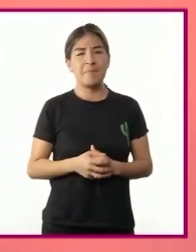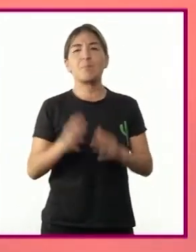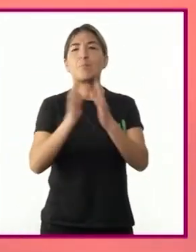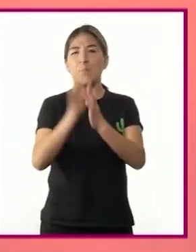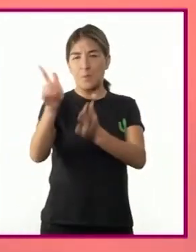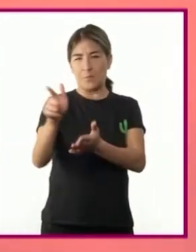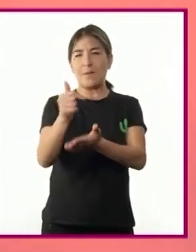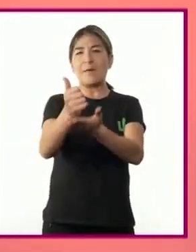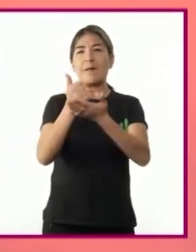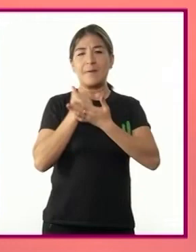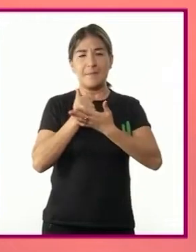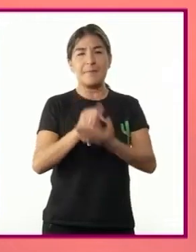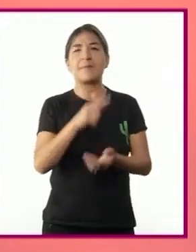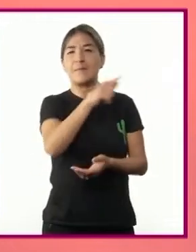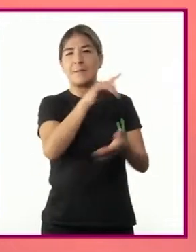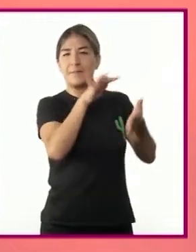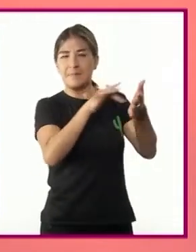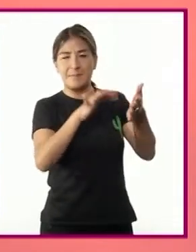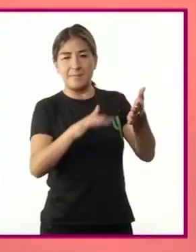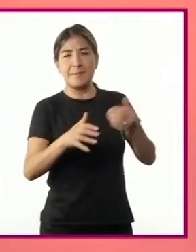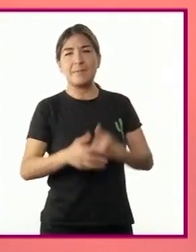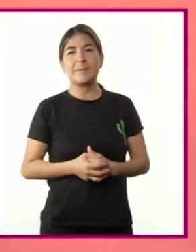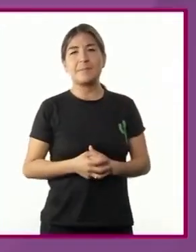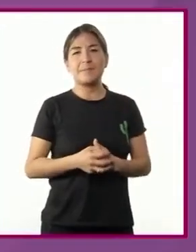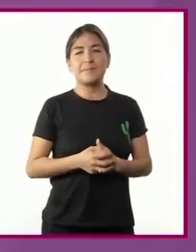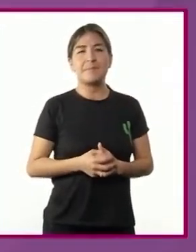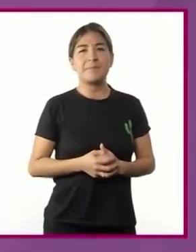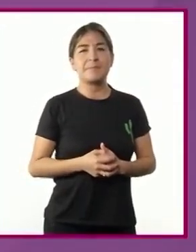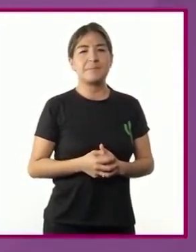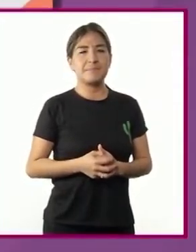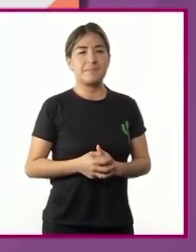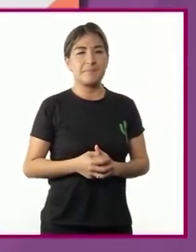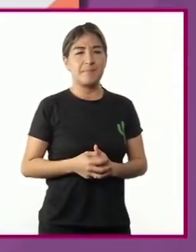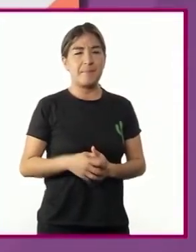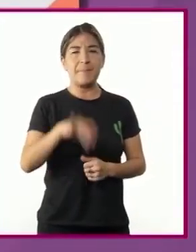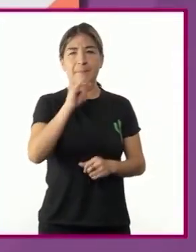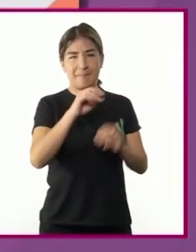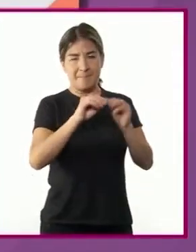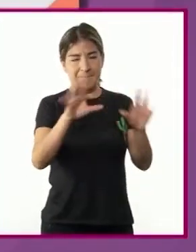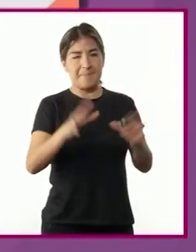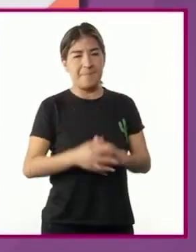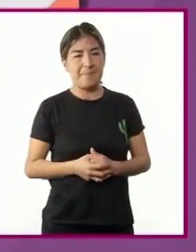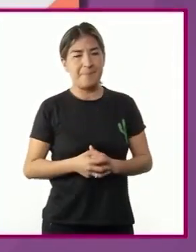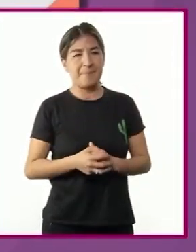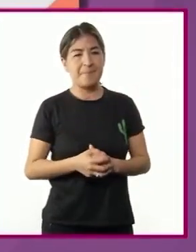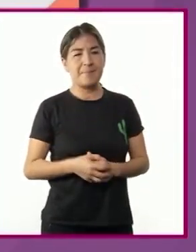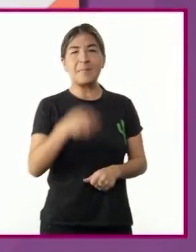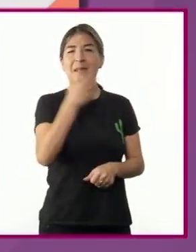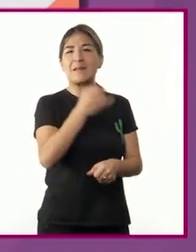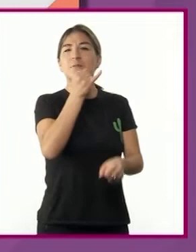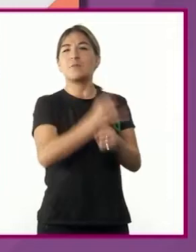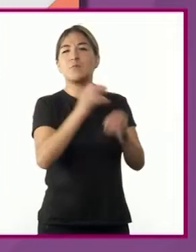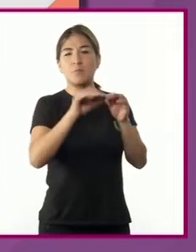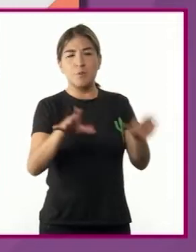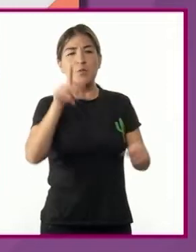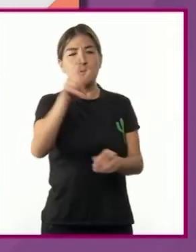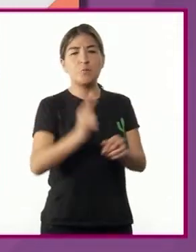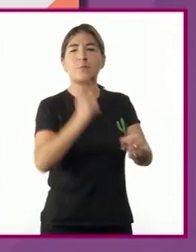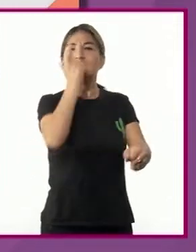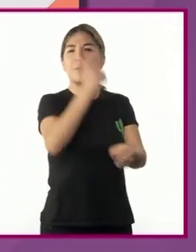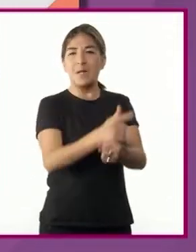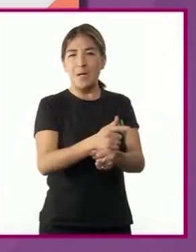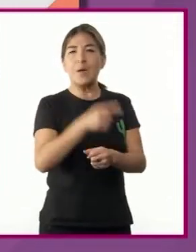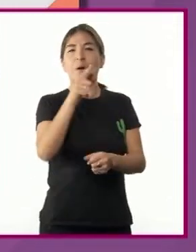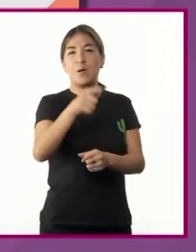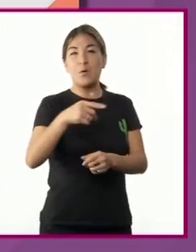favor, ¿me apoyas leyendo los objetivos que plantean? Claro que sí. Con este informe se darán cuenta de que el humo